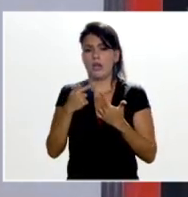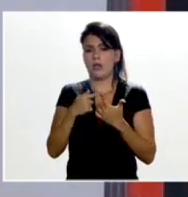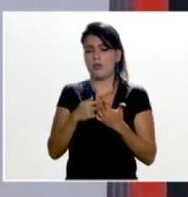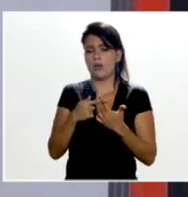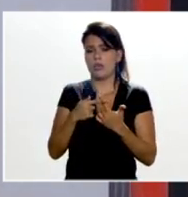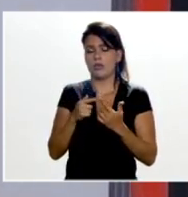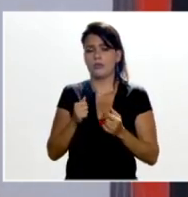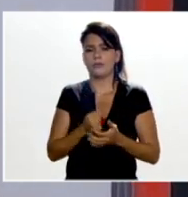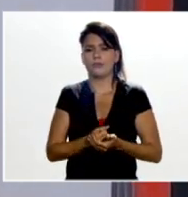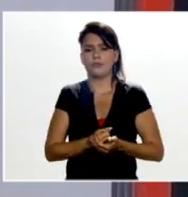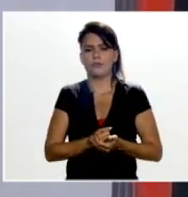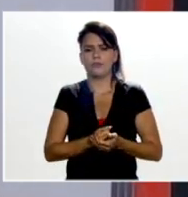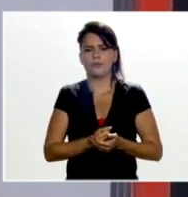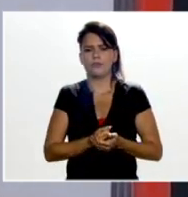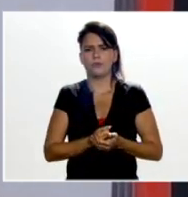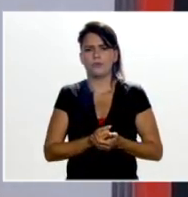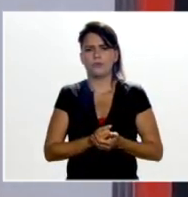de